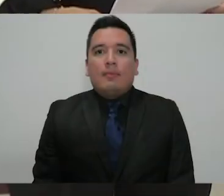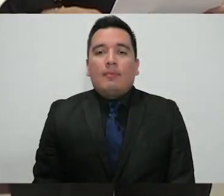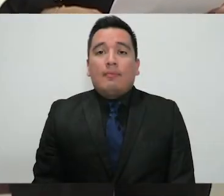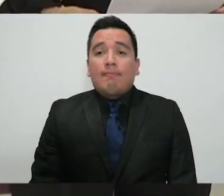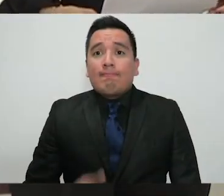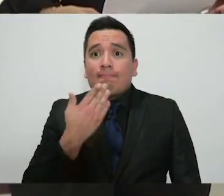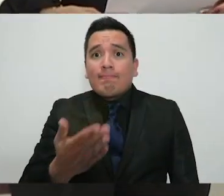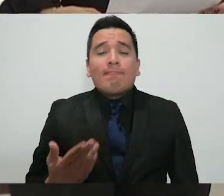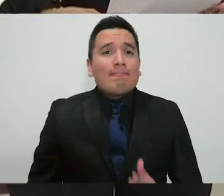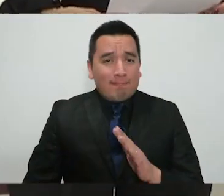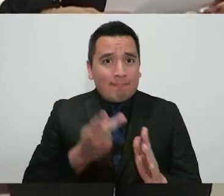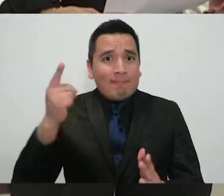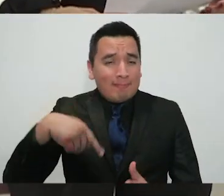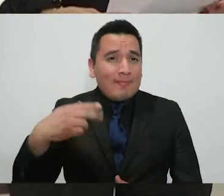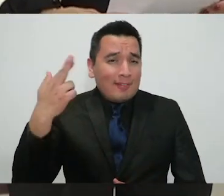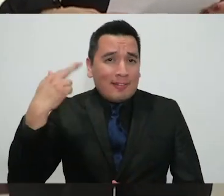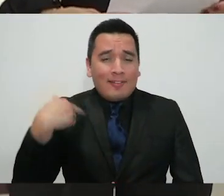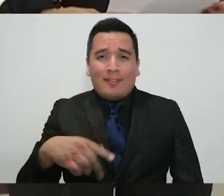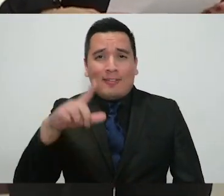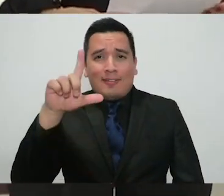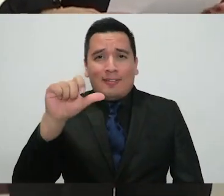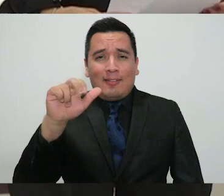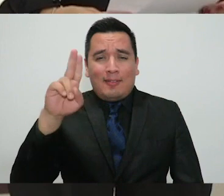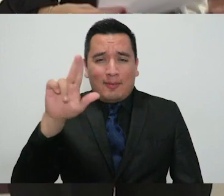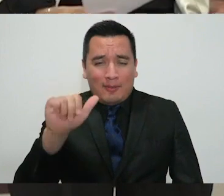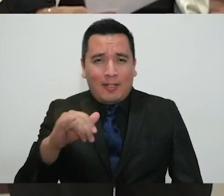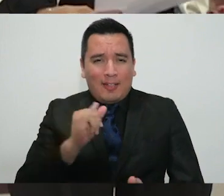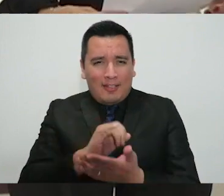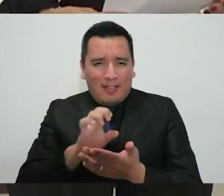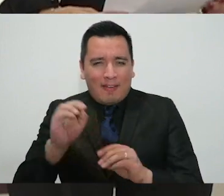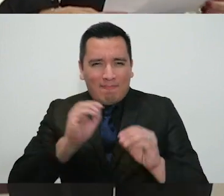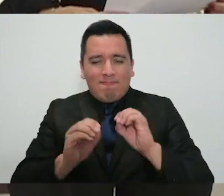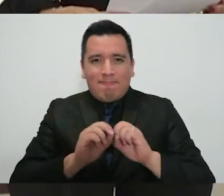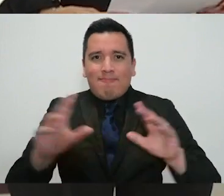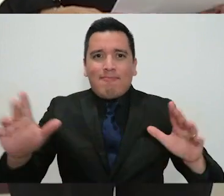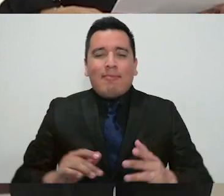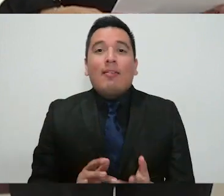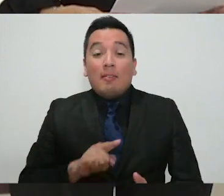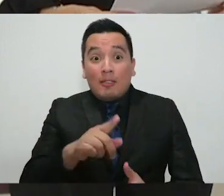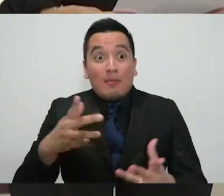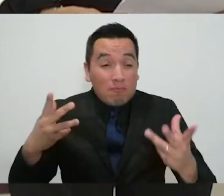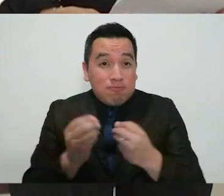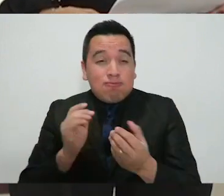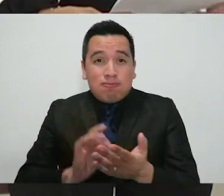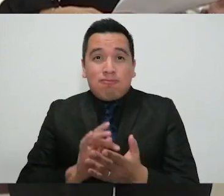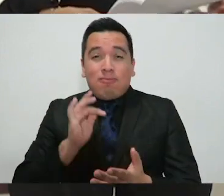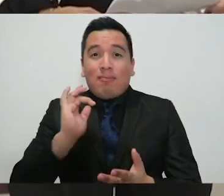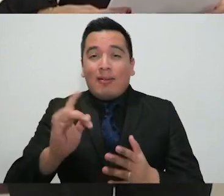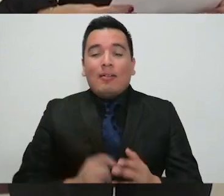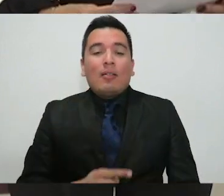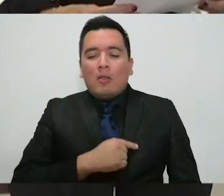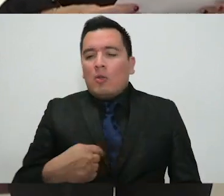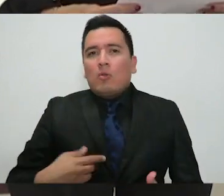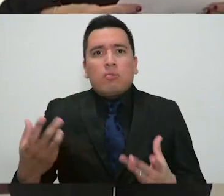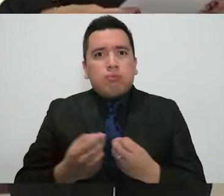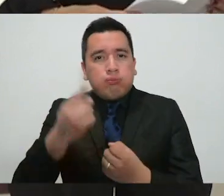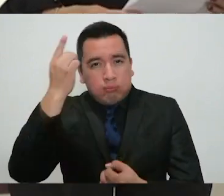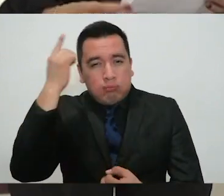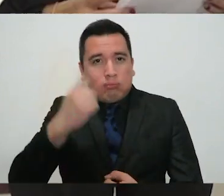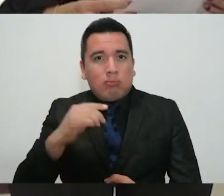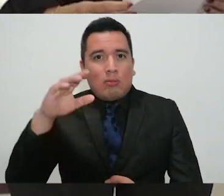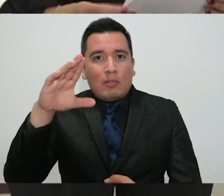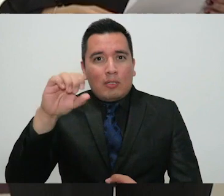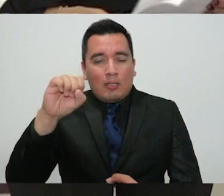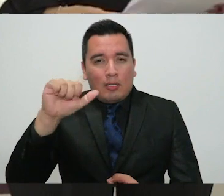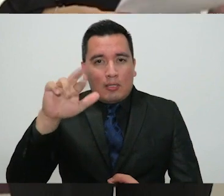Regresamos a La Urna, el programa de radio del Instituto Electoral de Coahuila. Gracias por acompañarnos. Estamos platicando con el doctor César